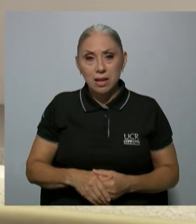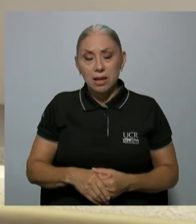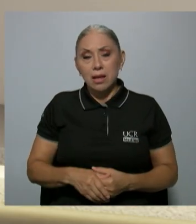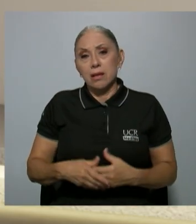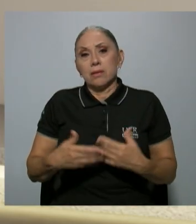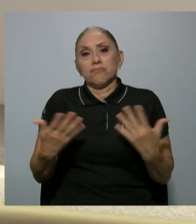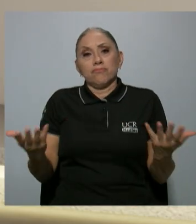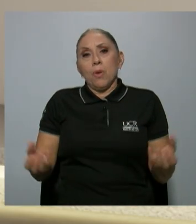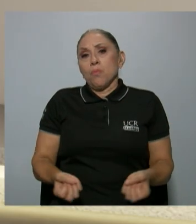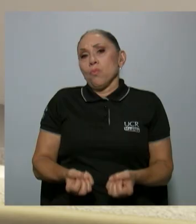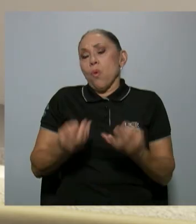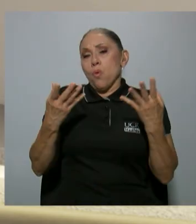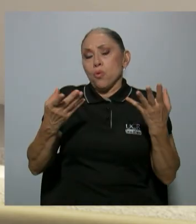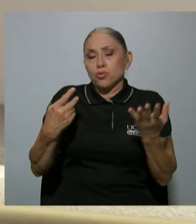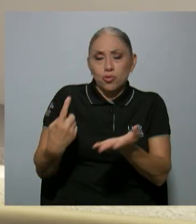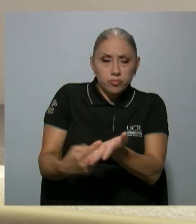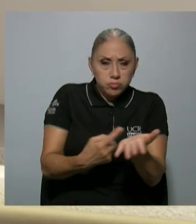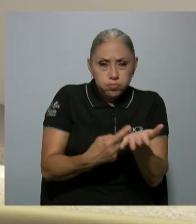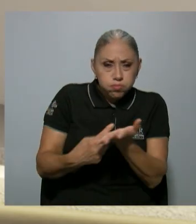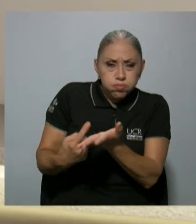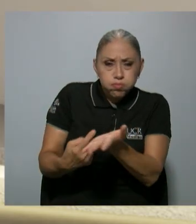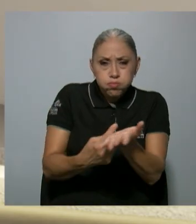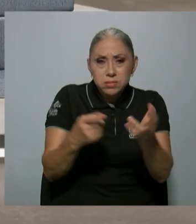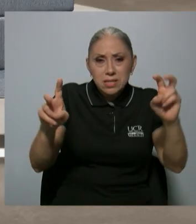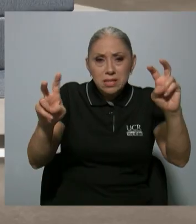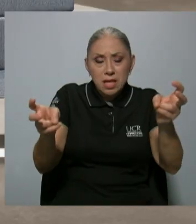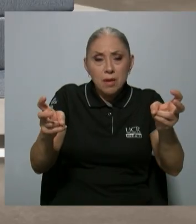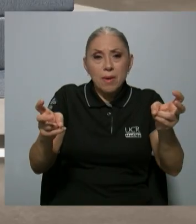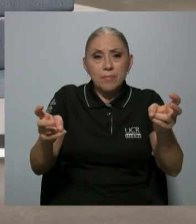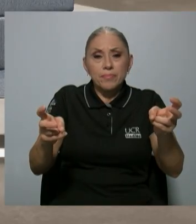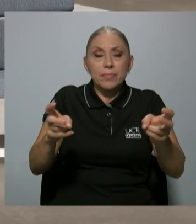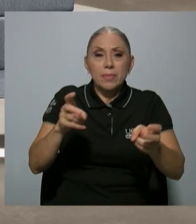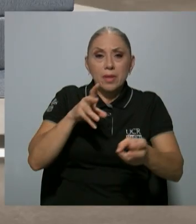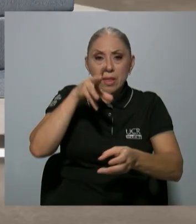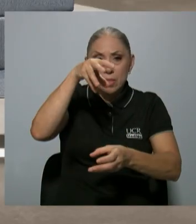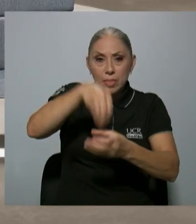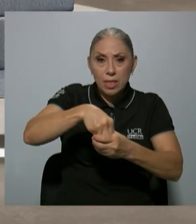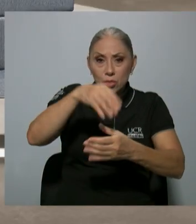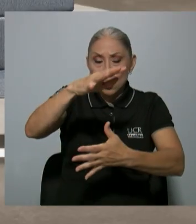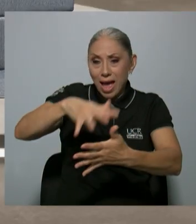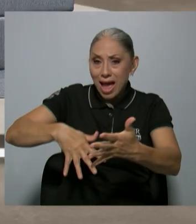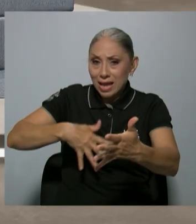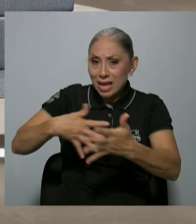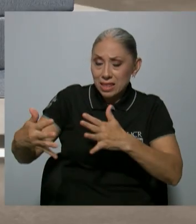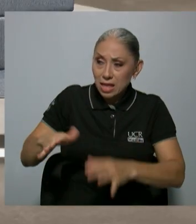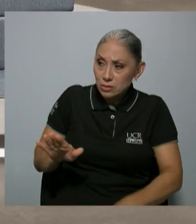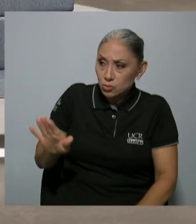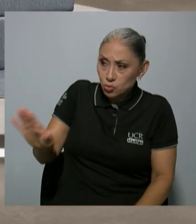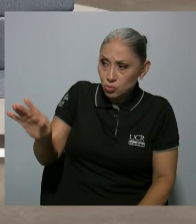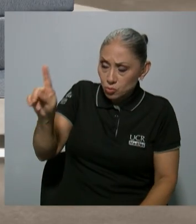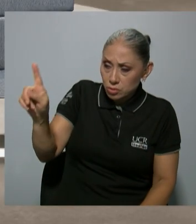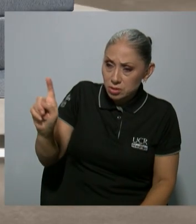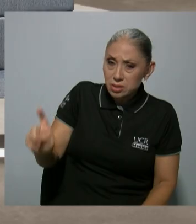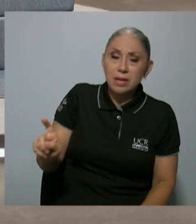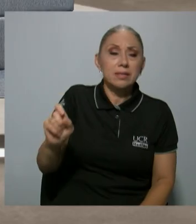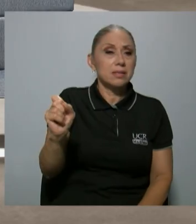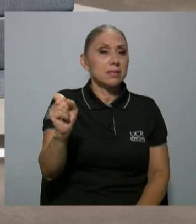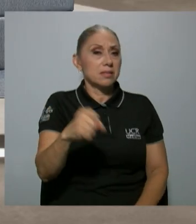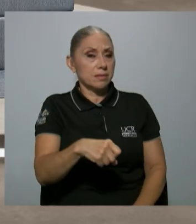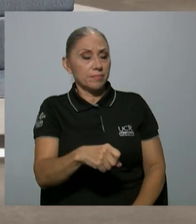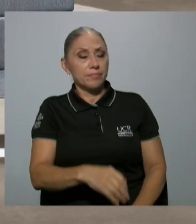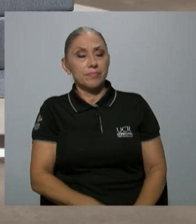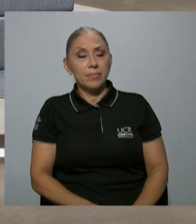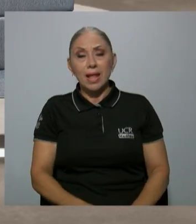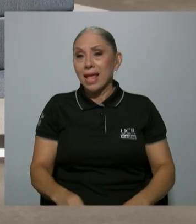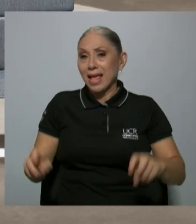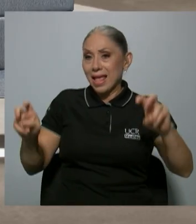muchísimo este tema es de enorme discusión dentro de su agenda, diputada electa. Sí. ¿El tema laboral? El